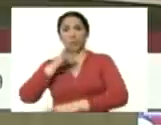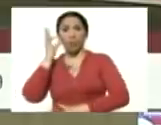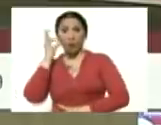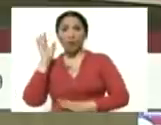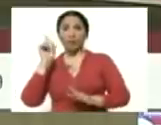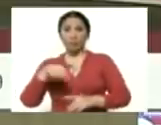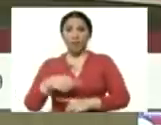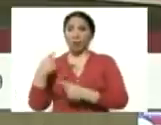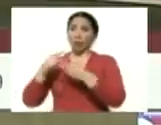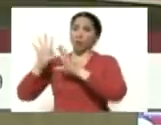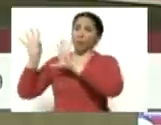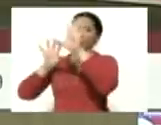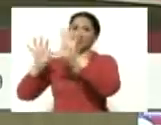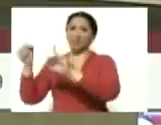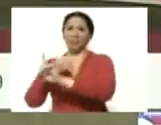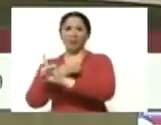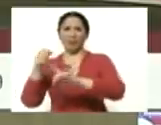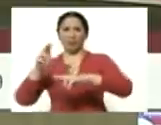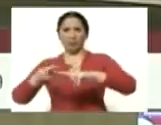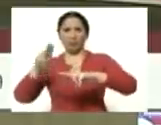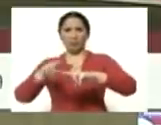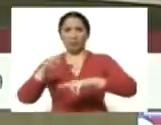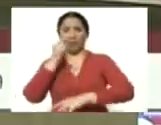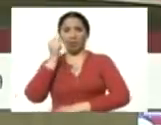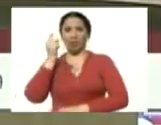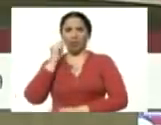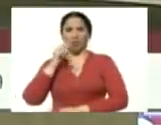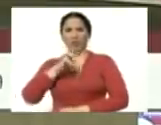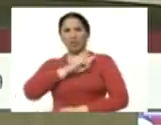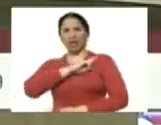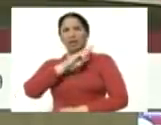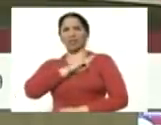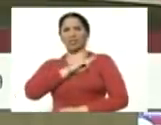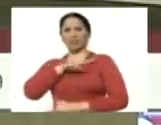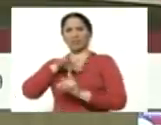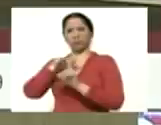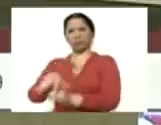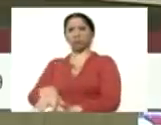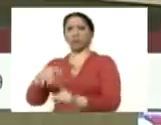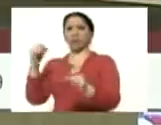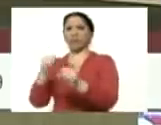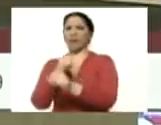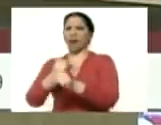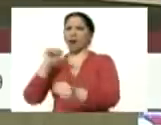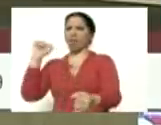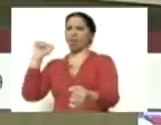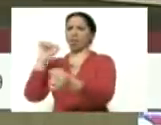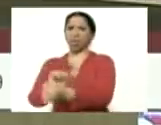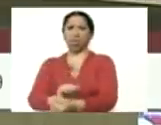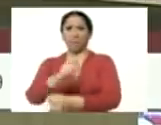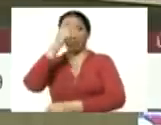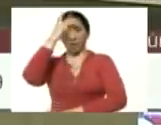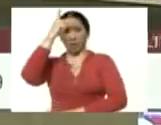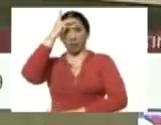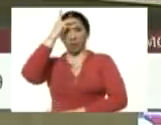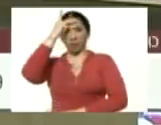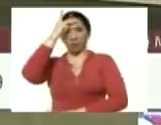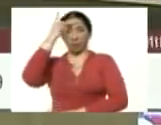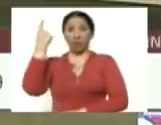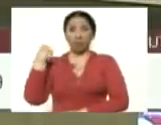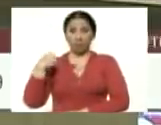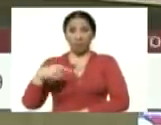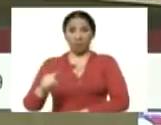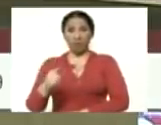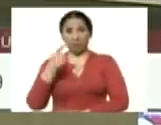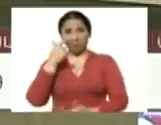a nuestras mujeres, maltrato infantil, racismo, trabajo esclavo ahí en Perú, tienen, y